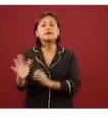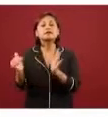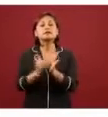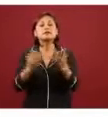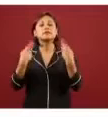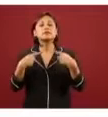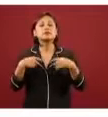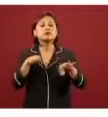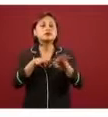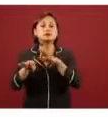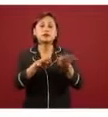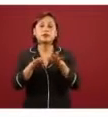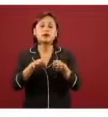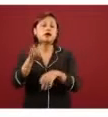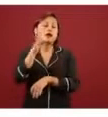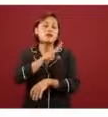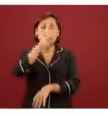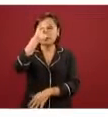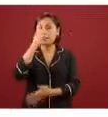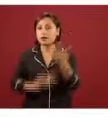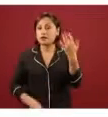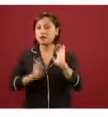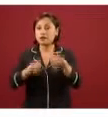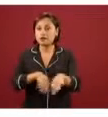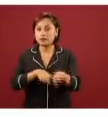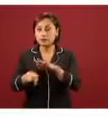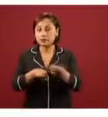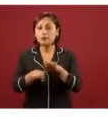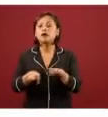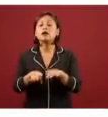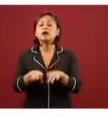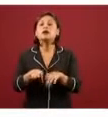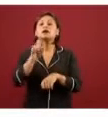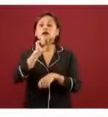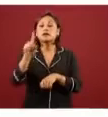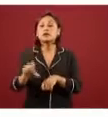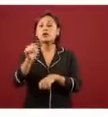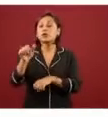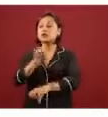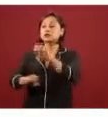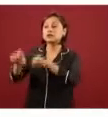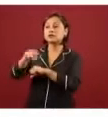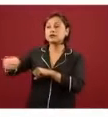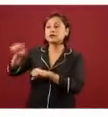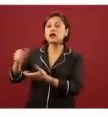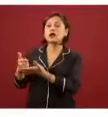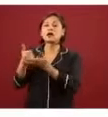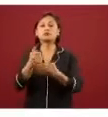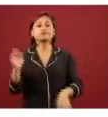y a cerca de 36 empresas subcontratistas involucradas. Es decir, es todo un esquema